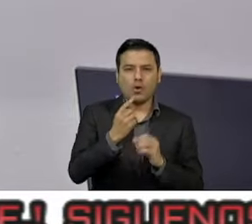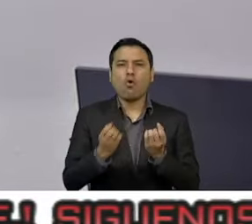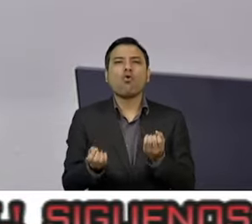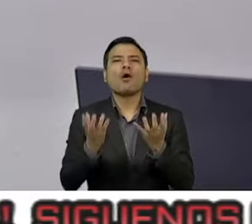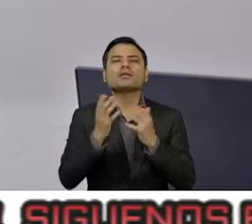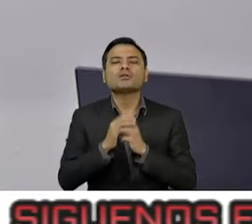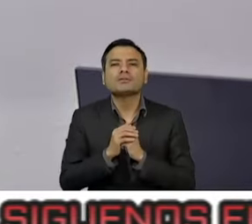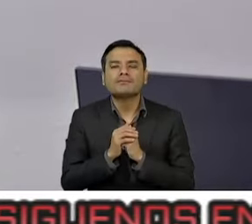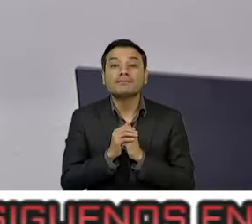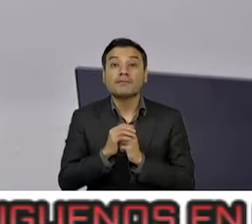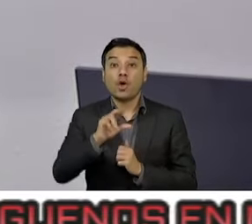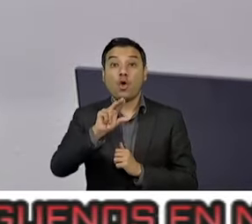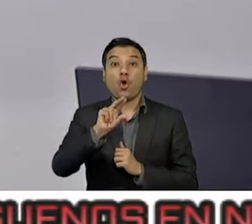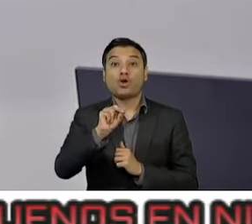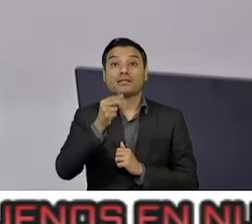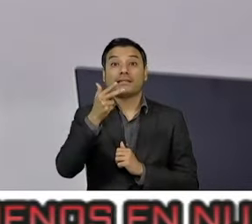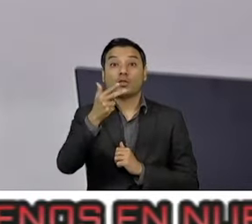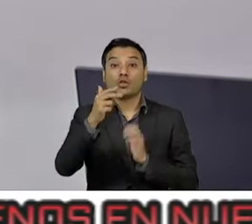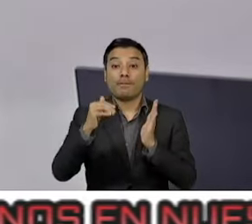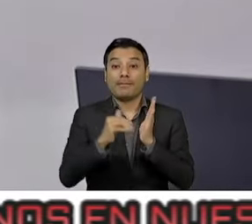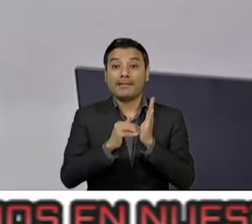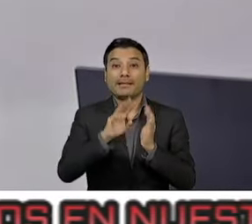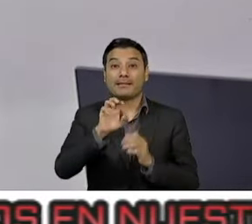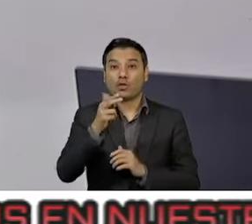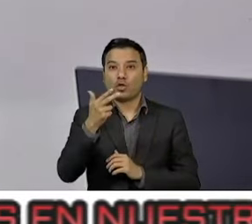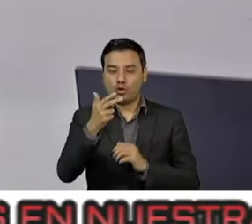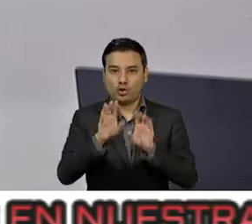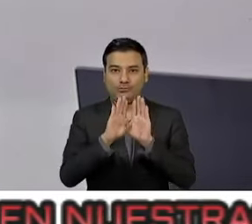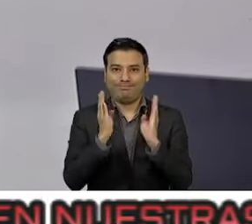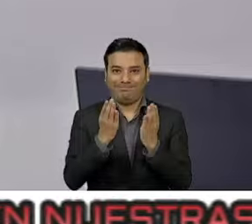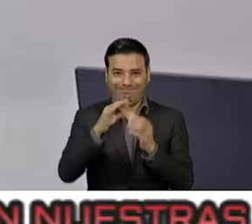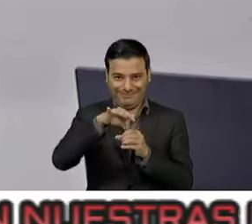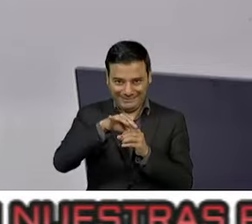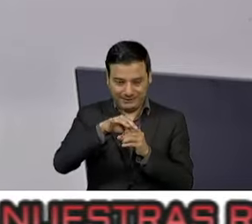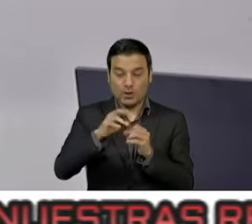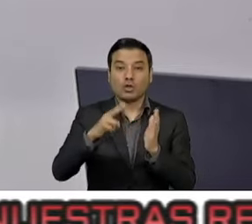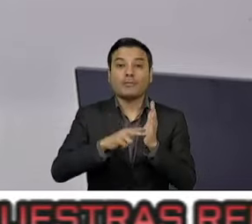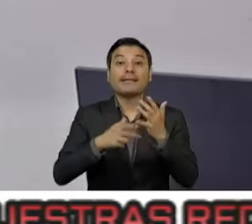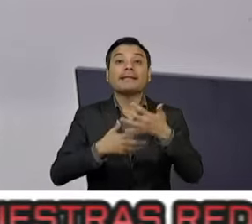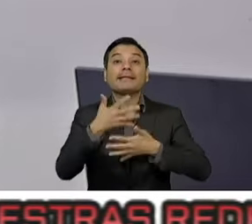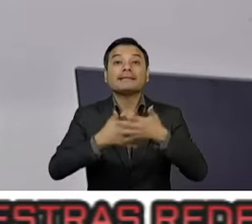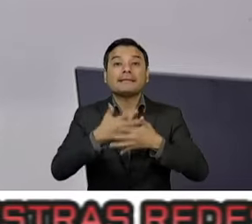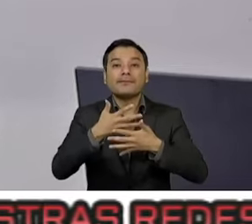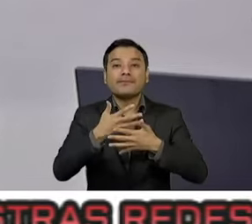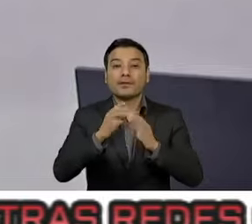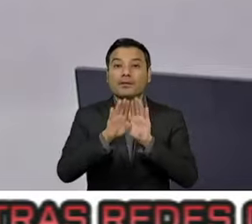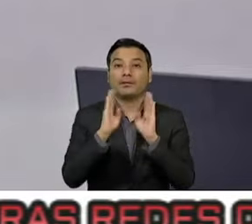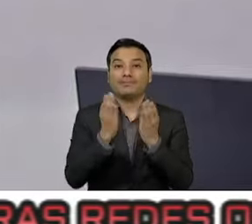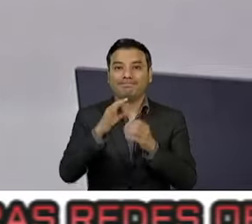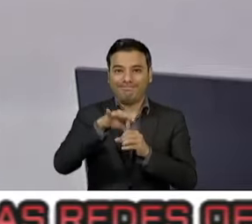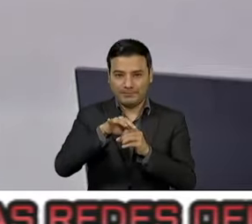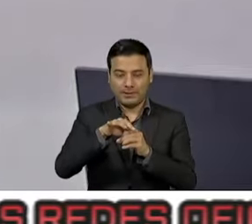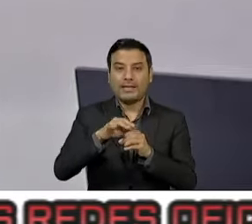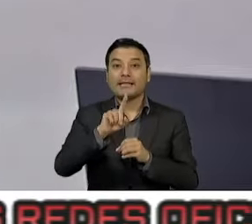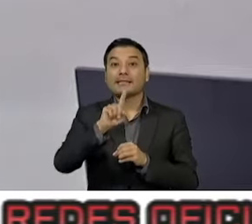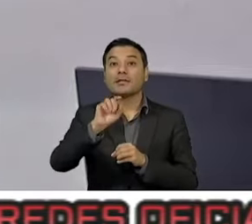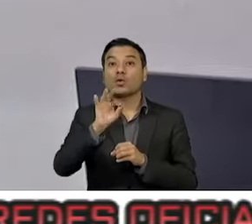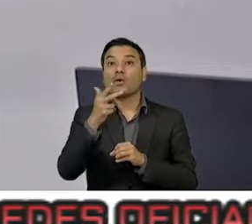1991 hubo 88.308 casillas. En 2015 se instalaron